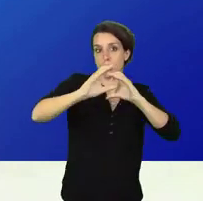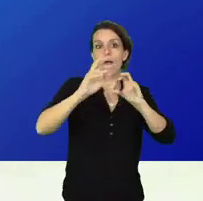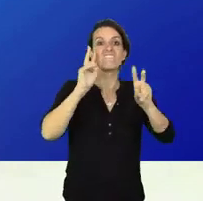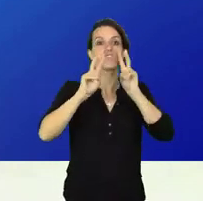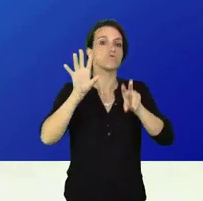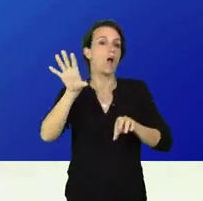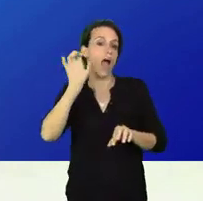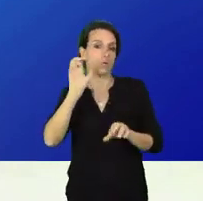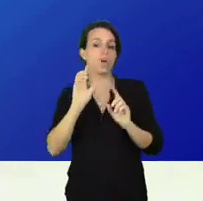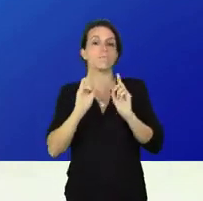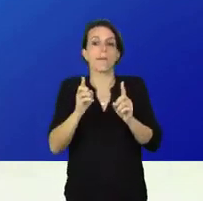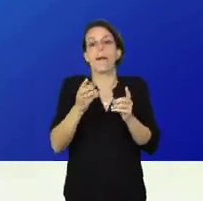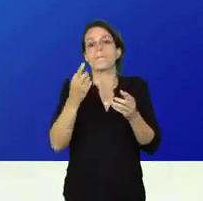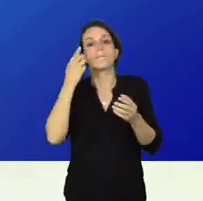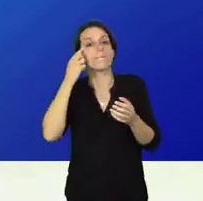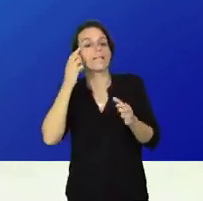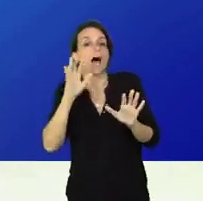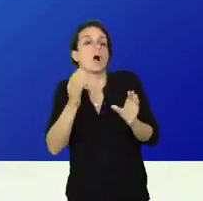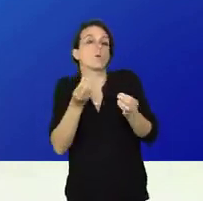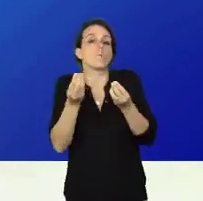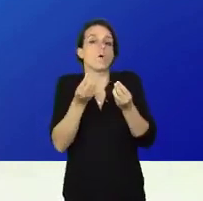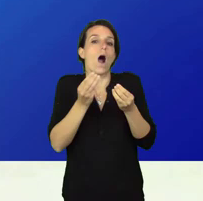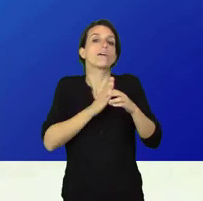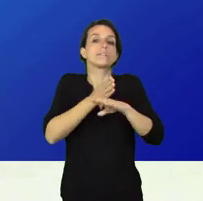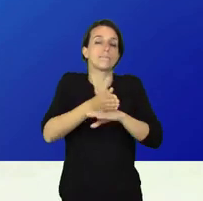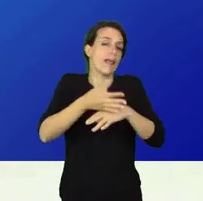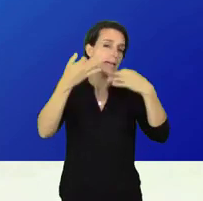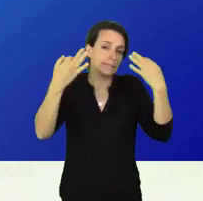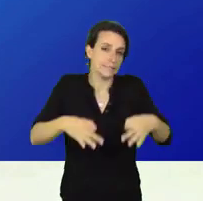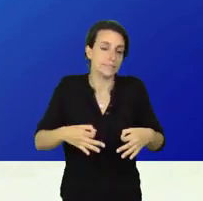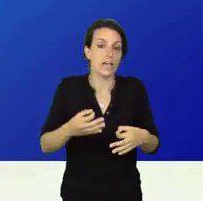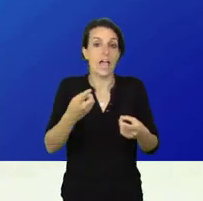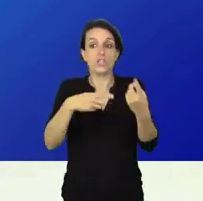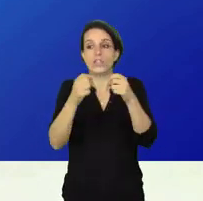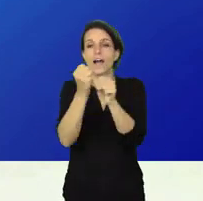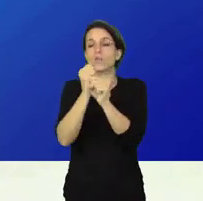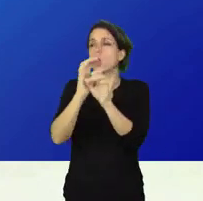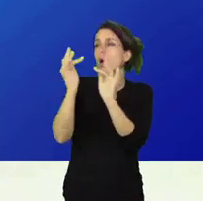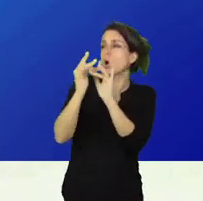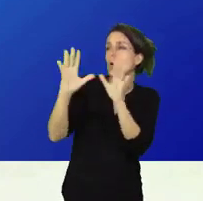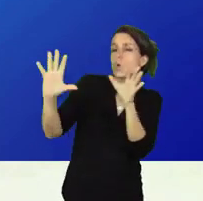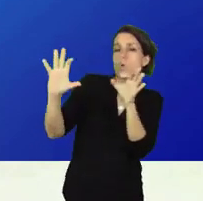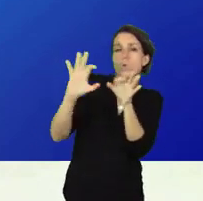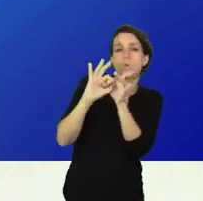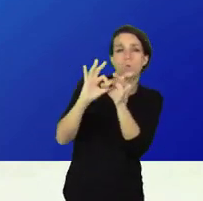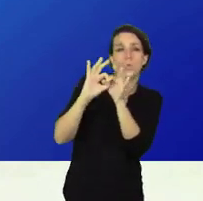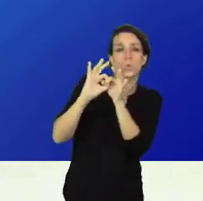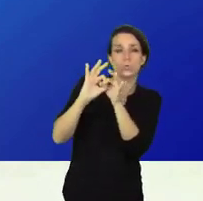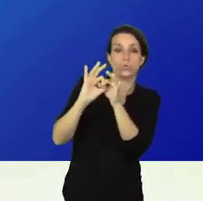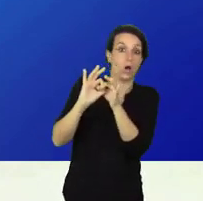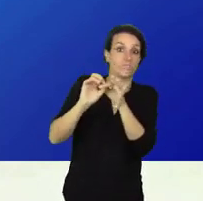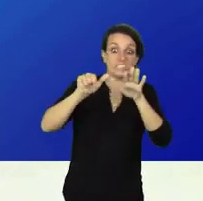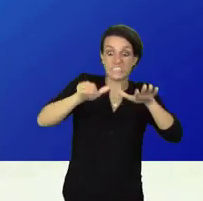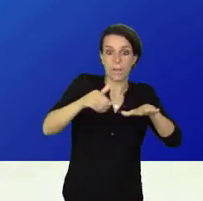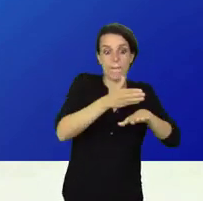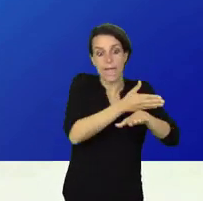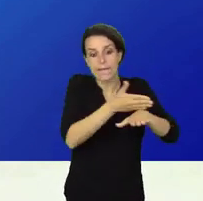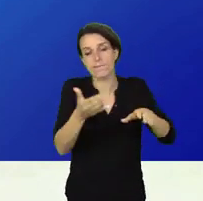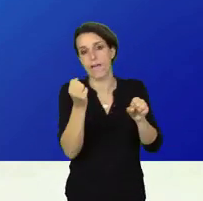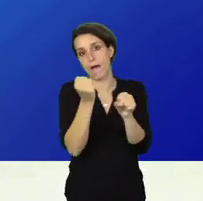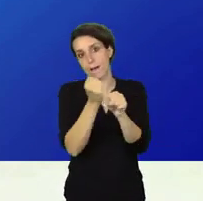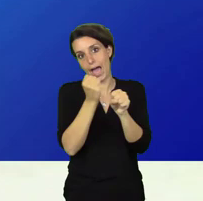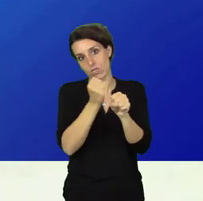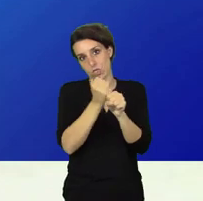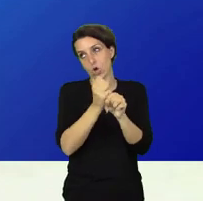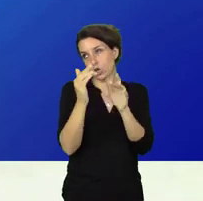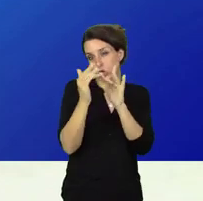de comunicación que estaban creando también se pensaran en una clave de accesibilidad. Entonces se trabajó con ellos durante ese semestre